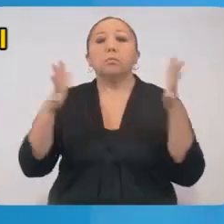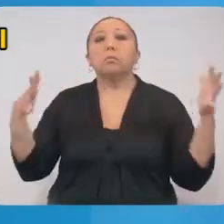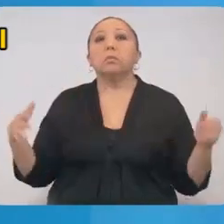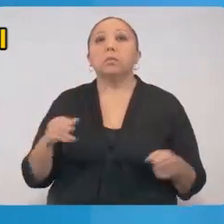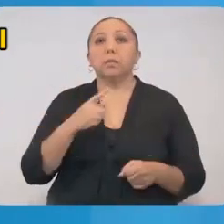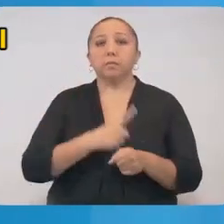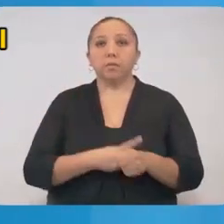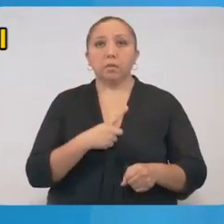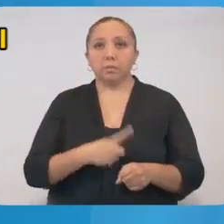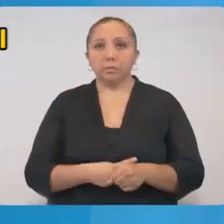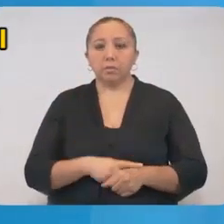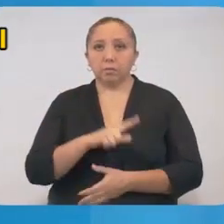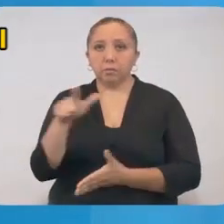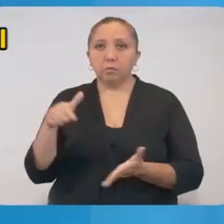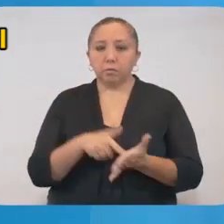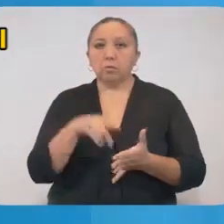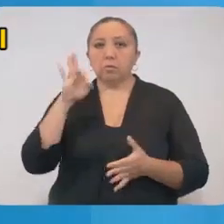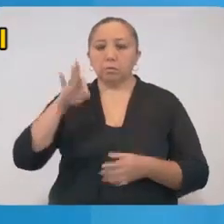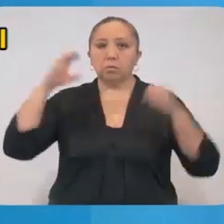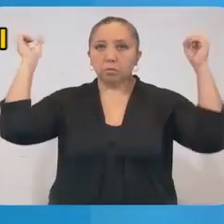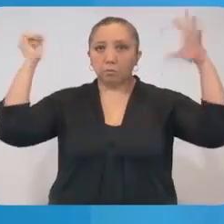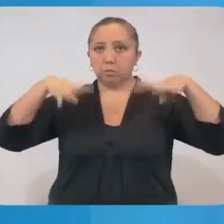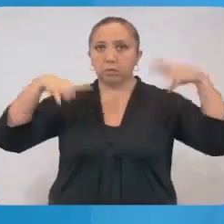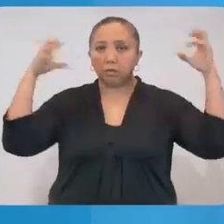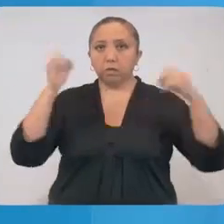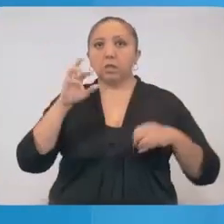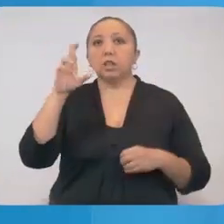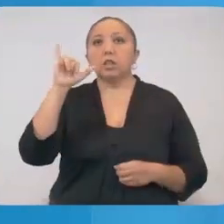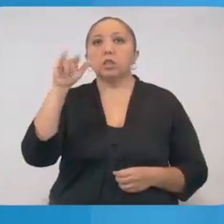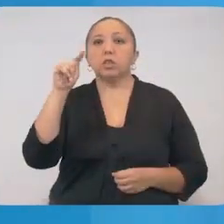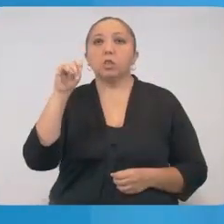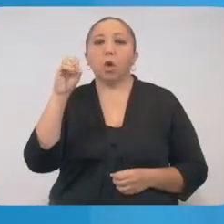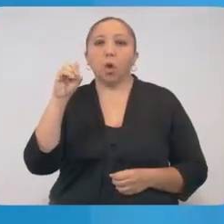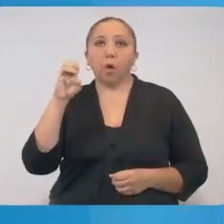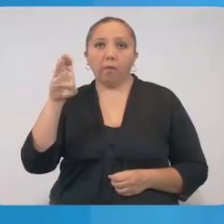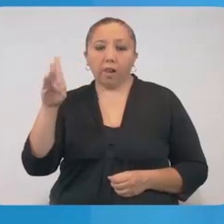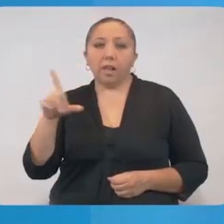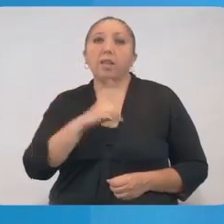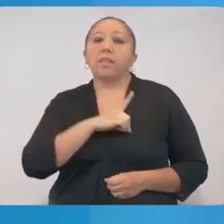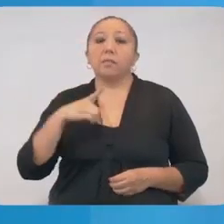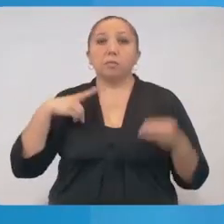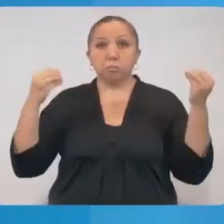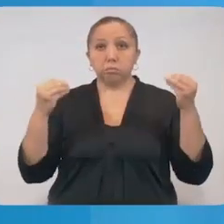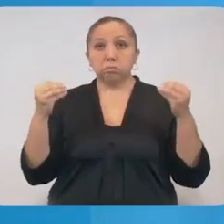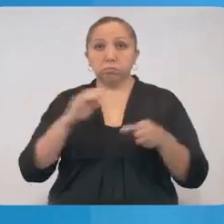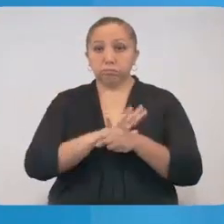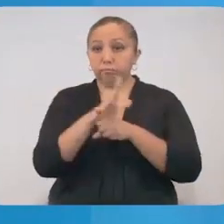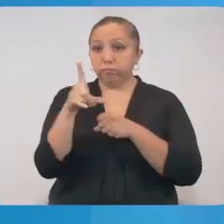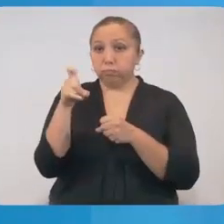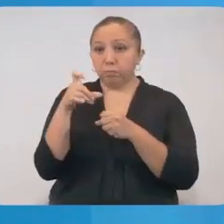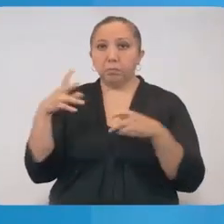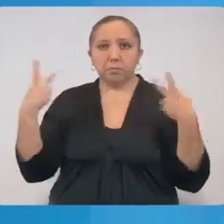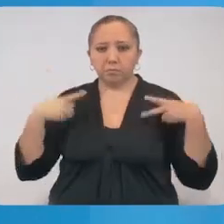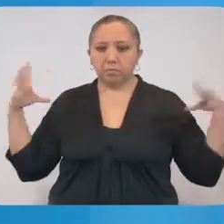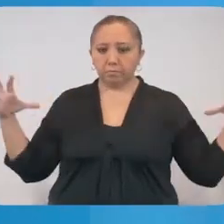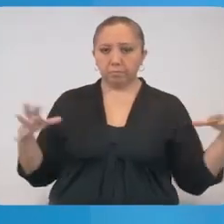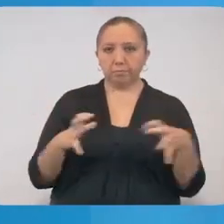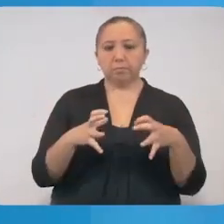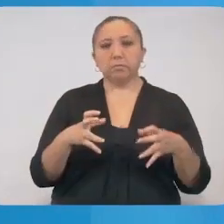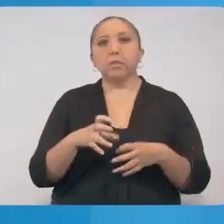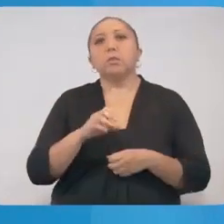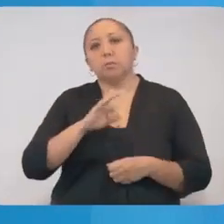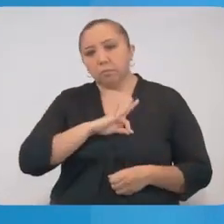en zonas afectadas por la tormenta tropical Cristóbal, debido a la intensa movilidad que provocó esa contingencia.